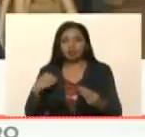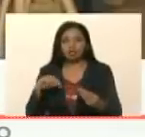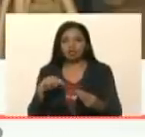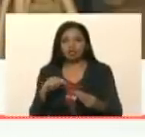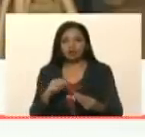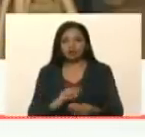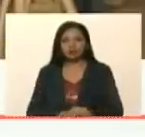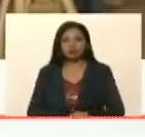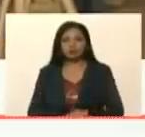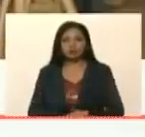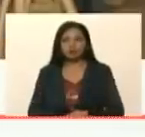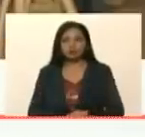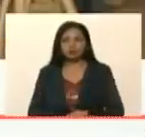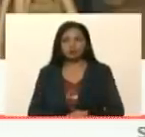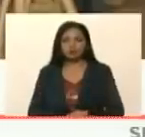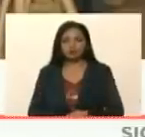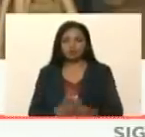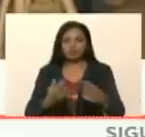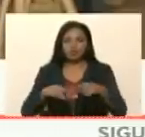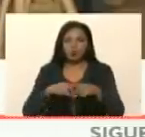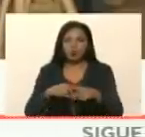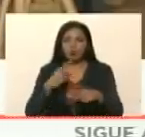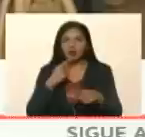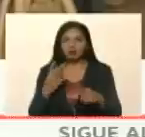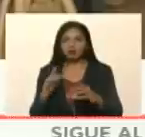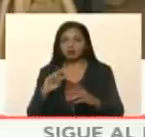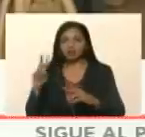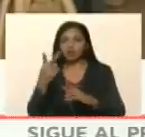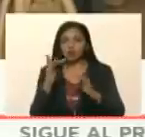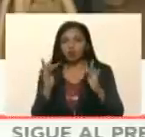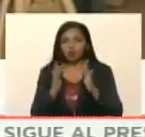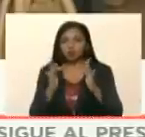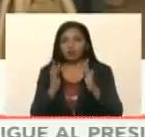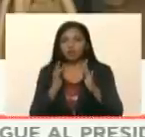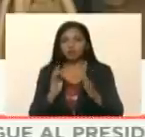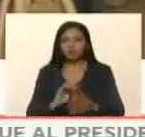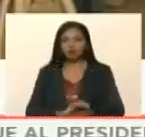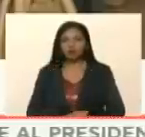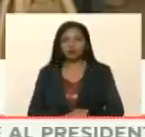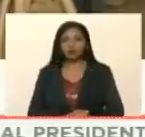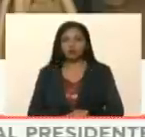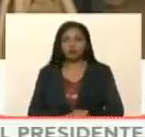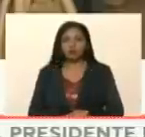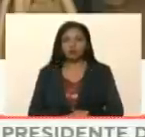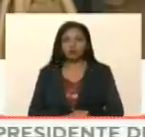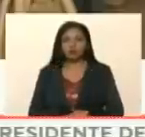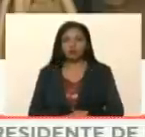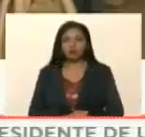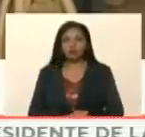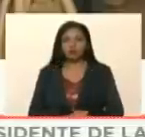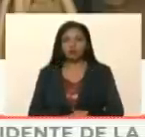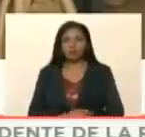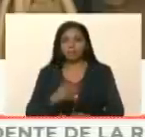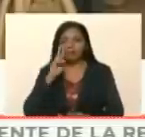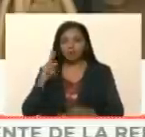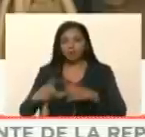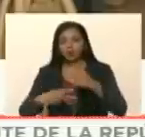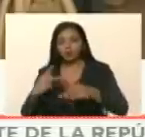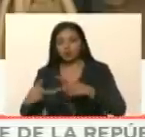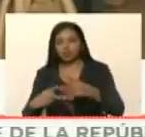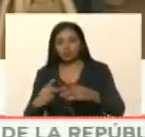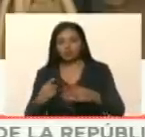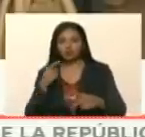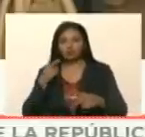condiciones. Siempre insisto en eso. Bueno, ahora vamos a un segundo pase para que ustedes vean cómo ese espíritu nacional productivo